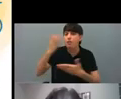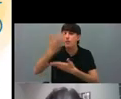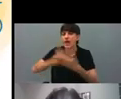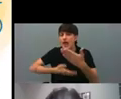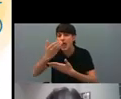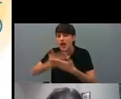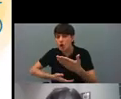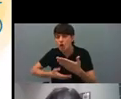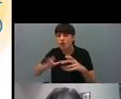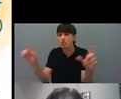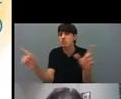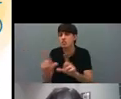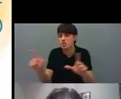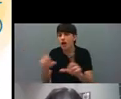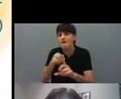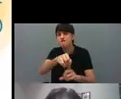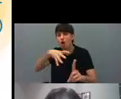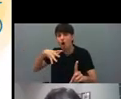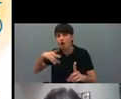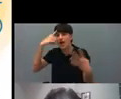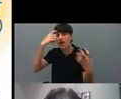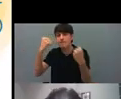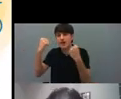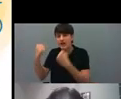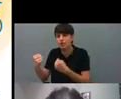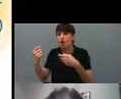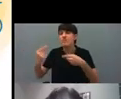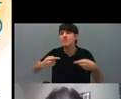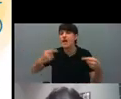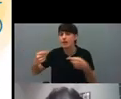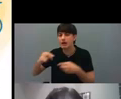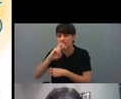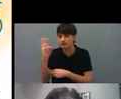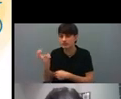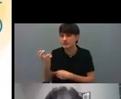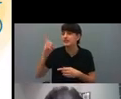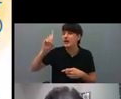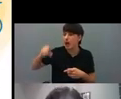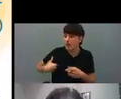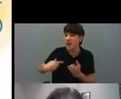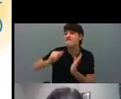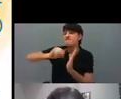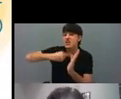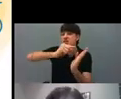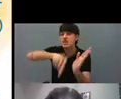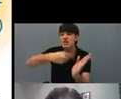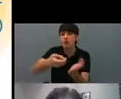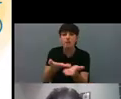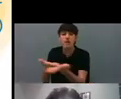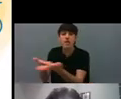en los foros de expertos, en los debates. Del mismo modo que recogí firmas para defender la educación